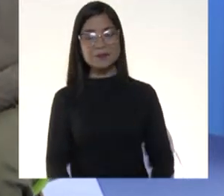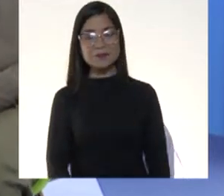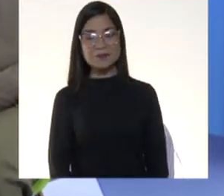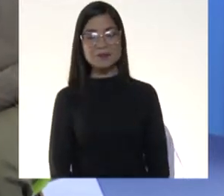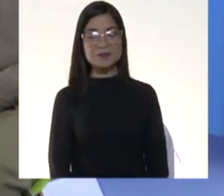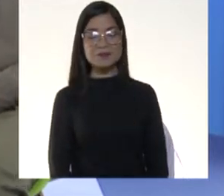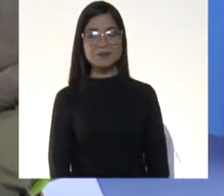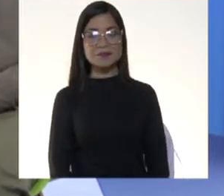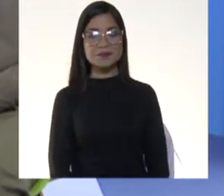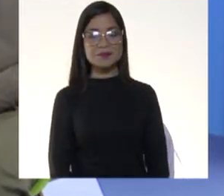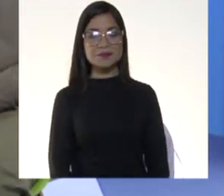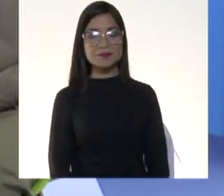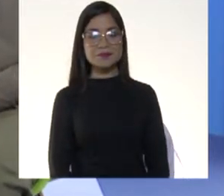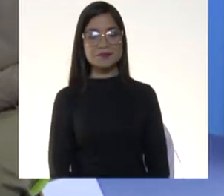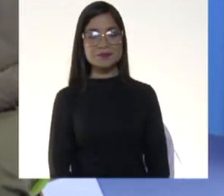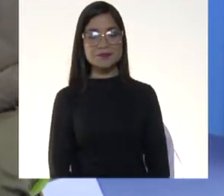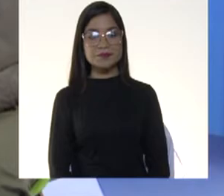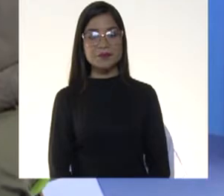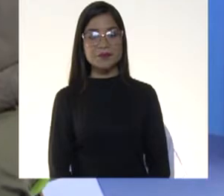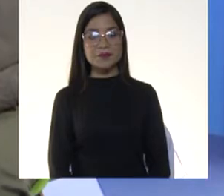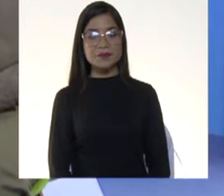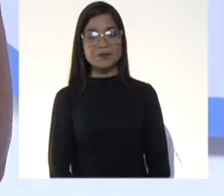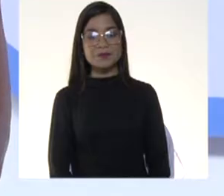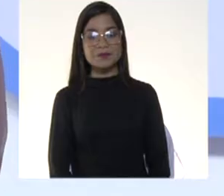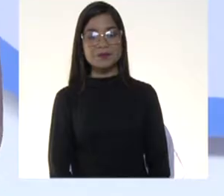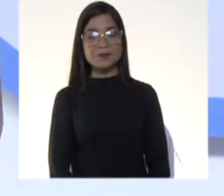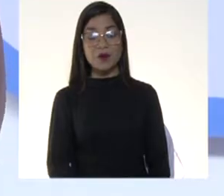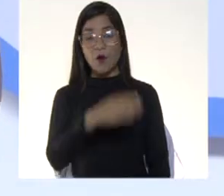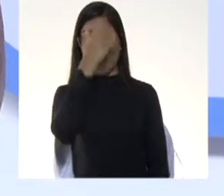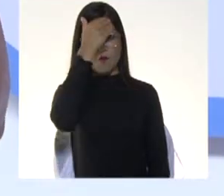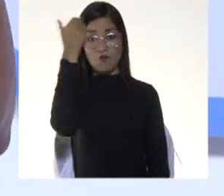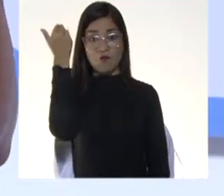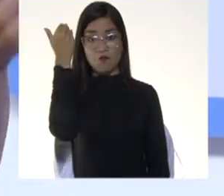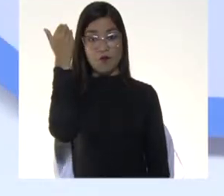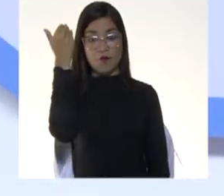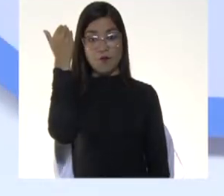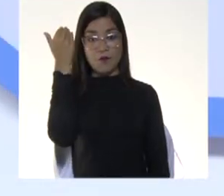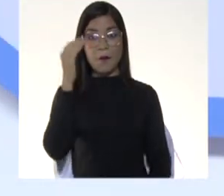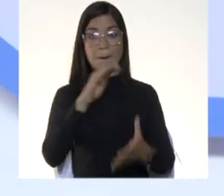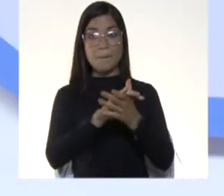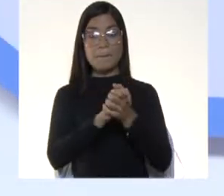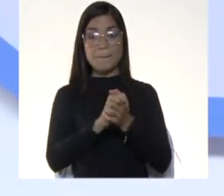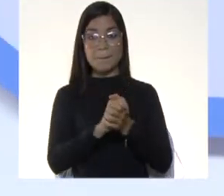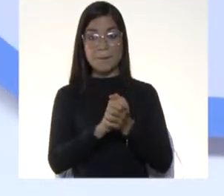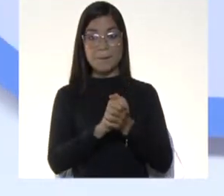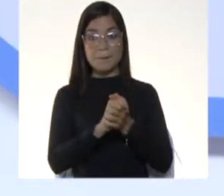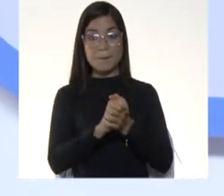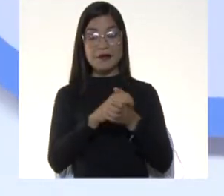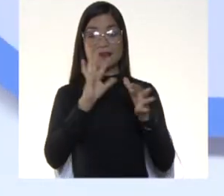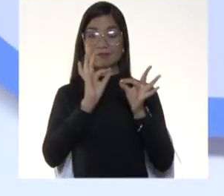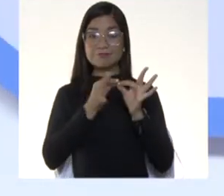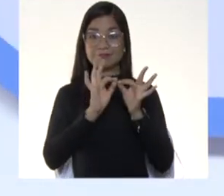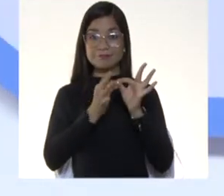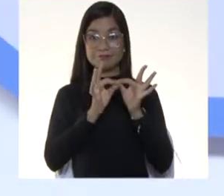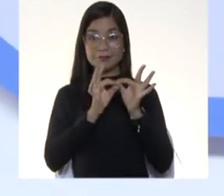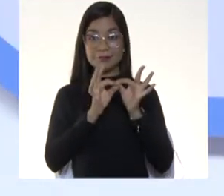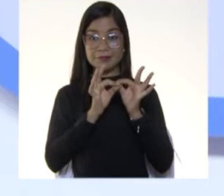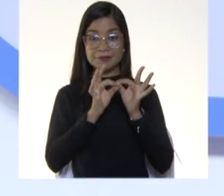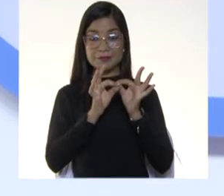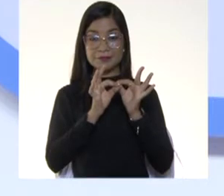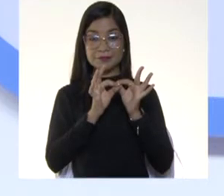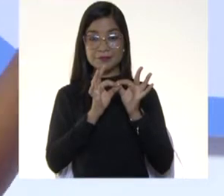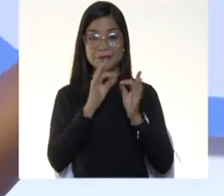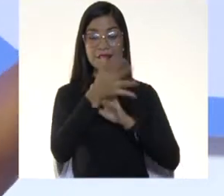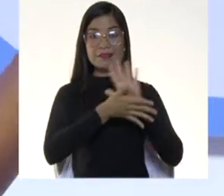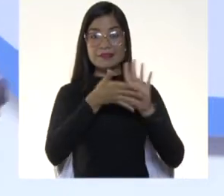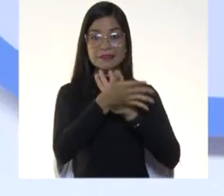¡Cuatsuja! Cuatsuja, muchachos y muchachos, un placer. No me olvido de mi amiga o mi amigo que esté haciendo nuestra interpretación de lengua de señas